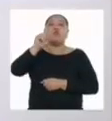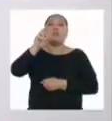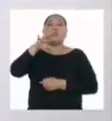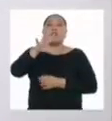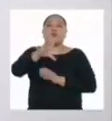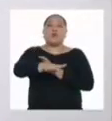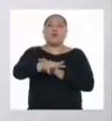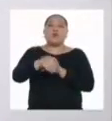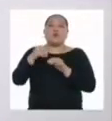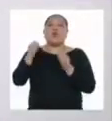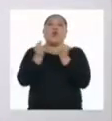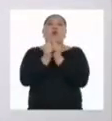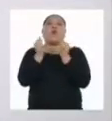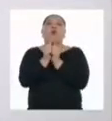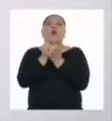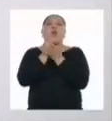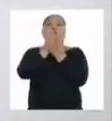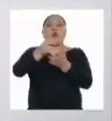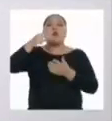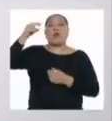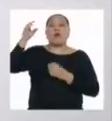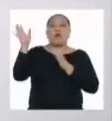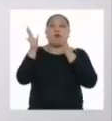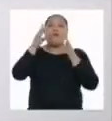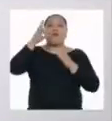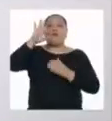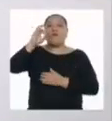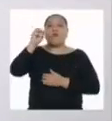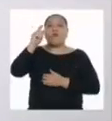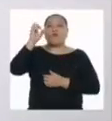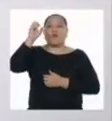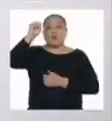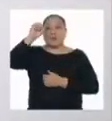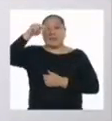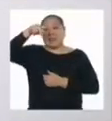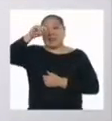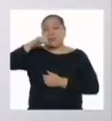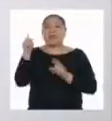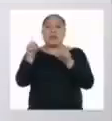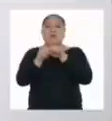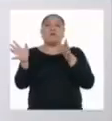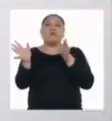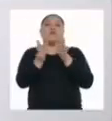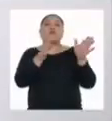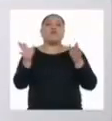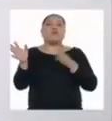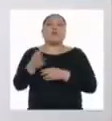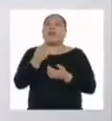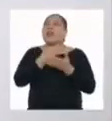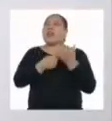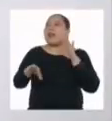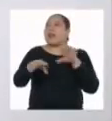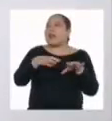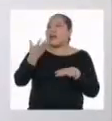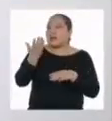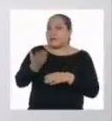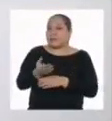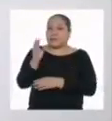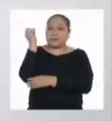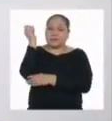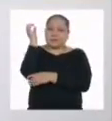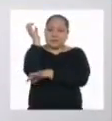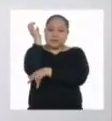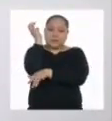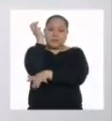da a través de la fotosíntesis y la respiración. Los órganos que intervienen en estas acciones son la